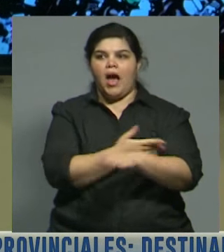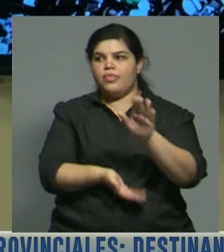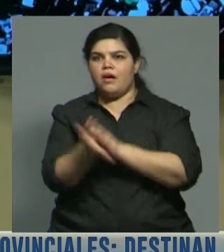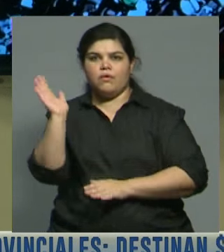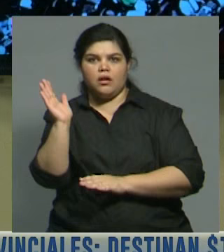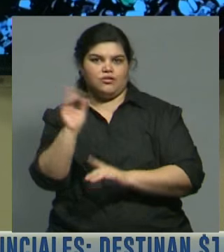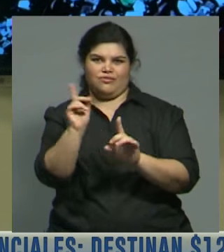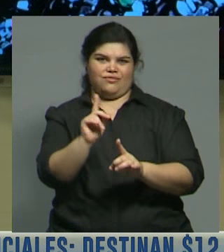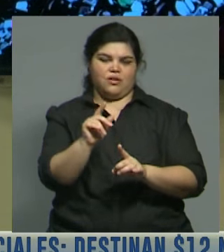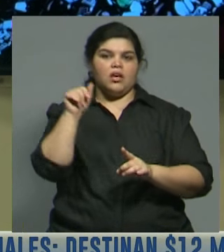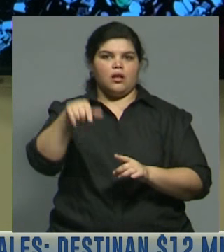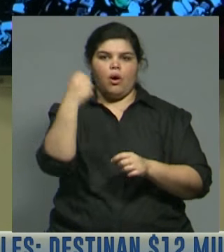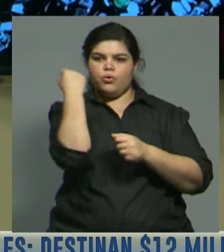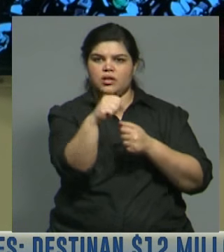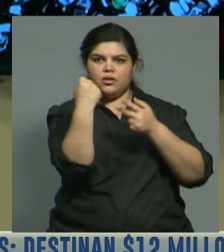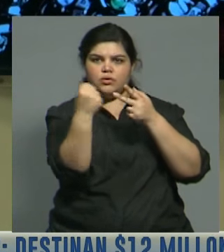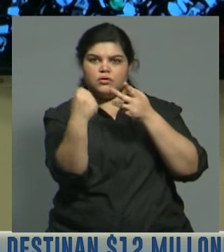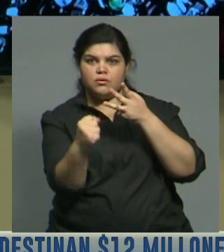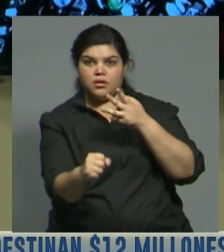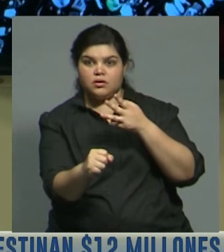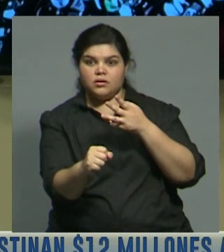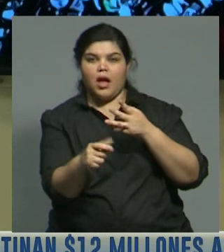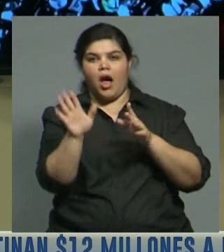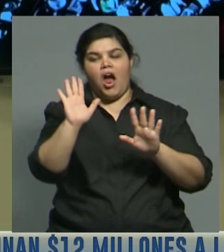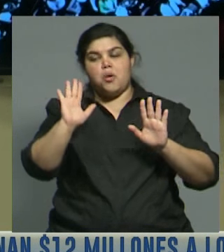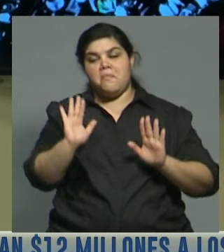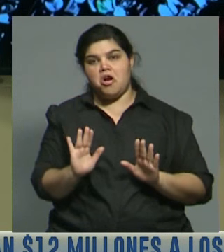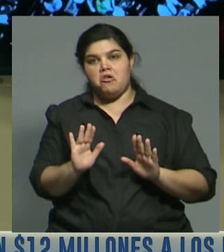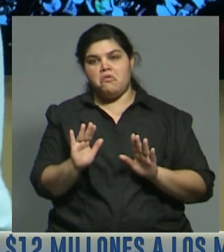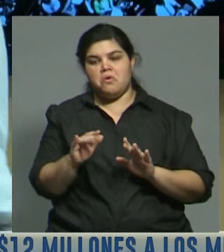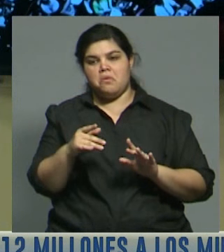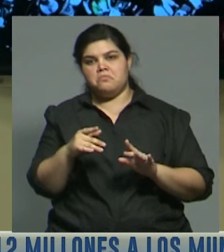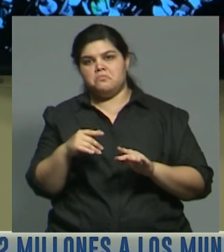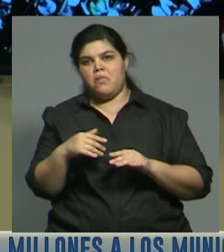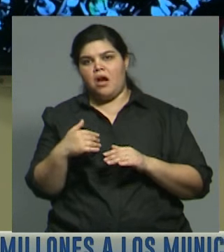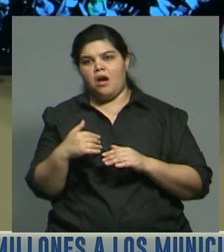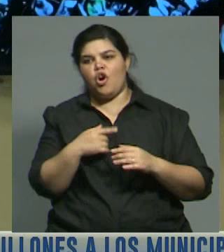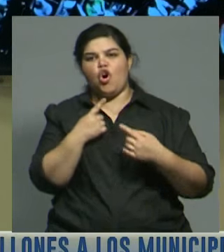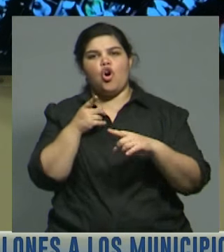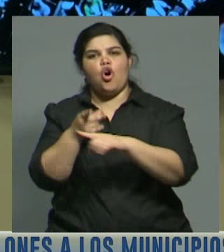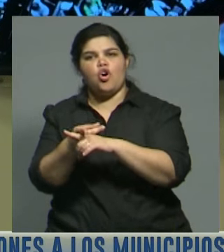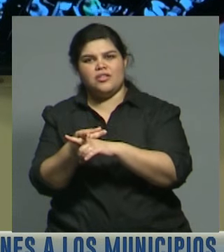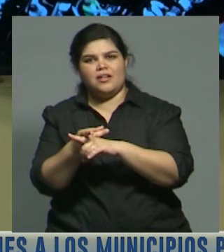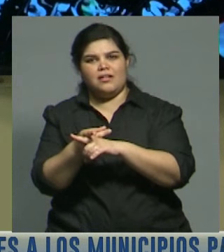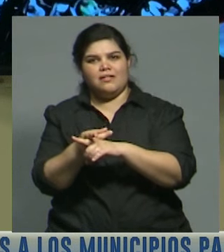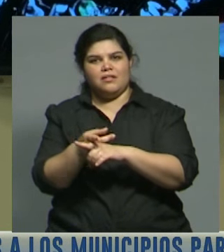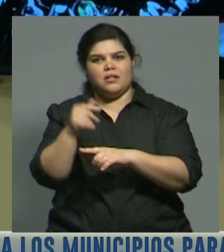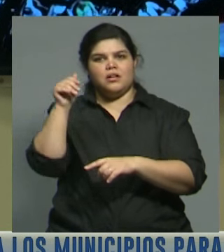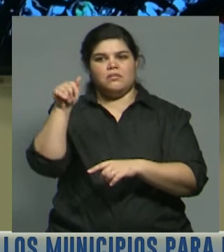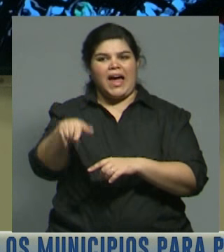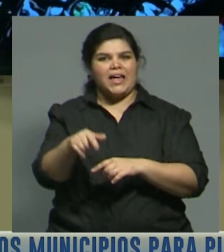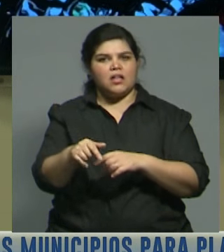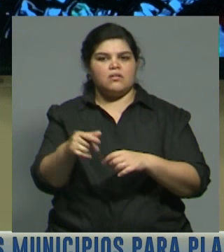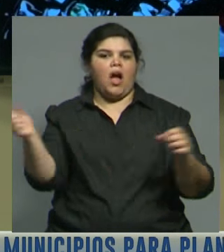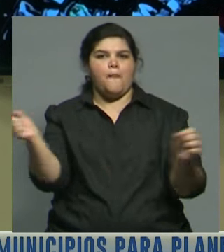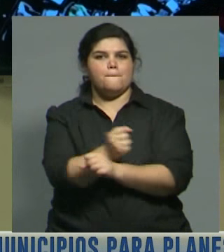y si uno contempla todas esas ausencias y hubiesen votado, por ejemplo, a favor, en contra de la reforma no se hubiese llevado a